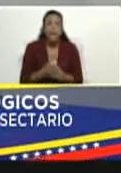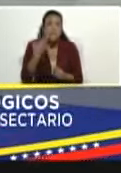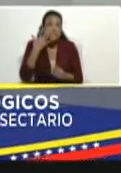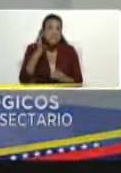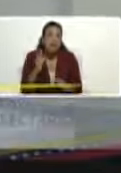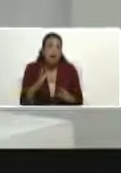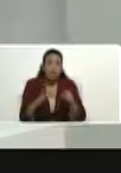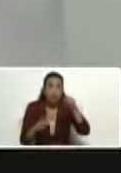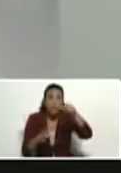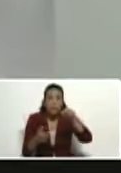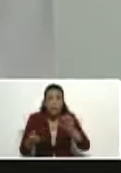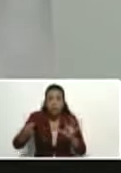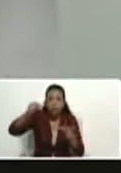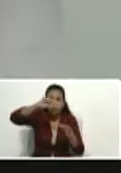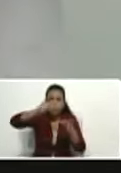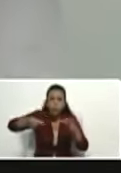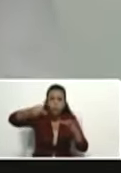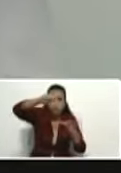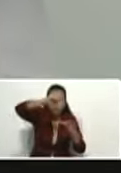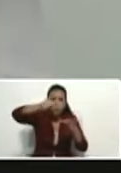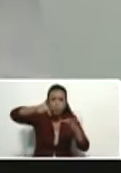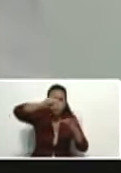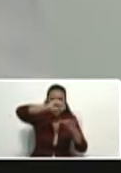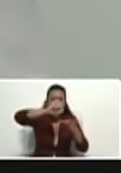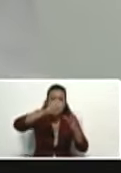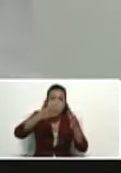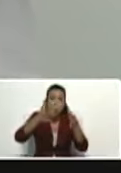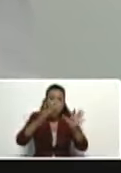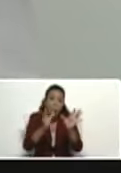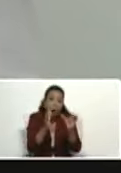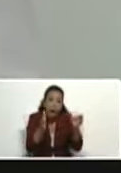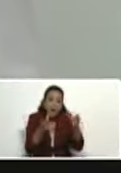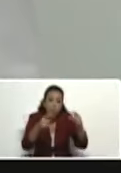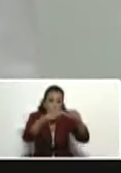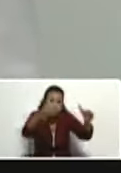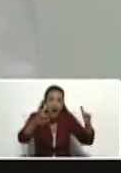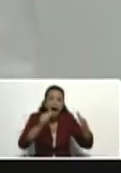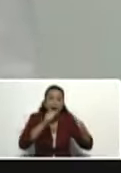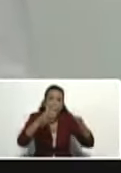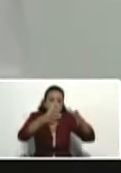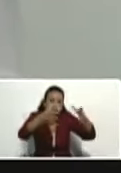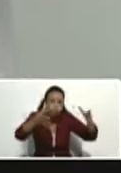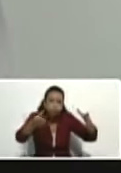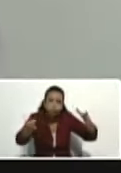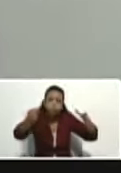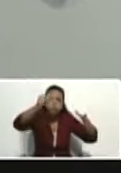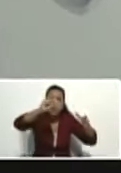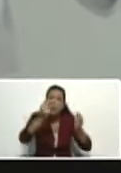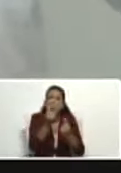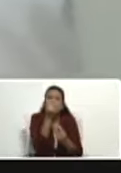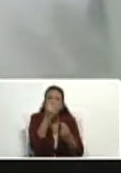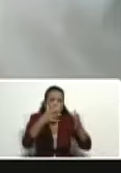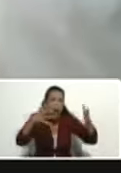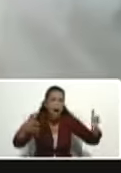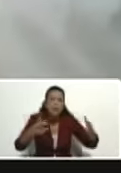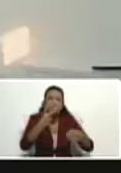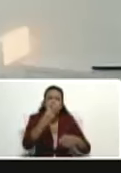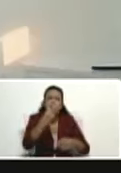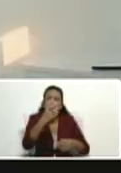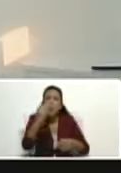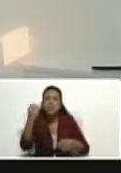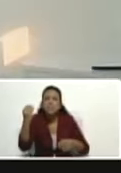Quizás estoy aplicando una cantidad muy grande para este volumen, porque normalmente para un volumen de 200